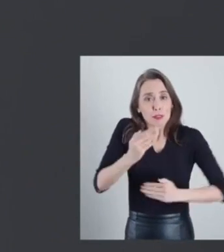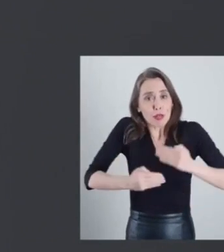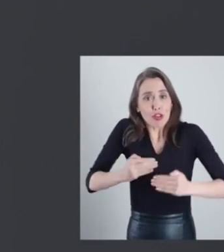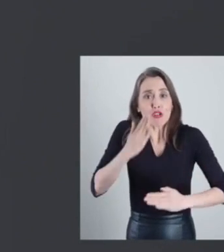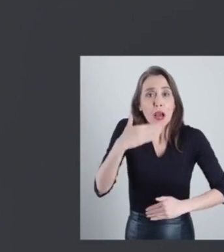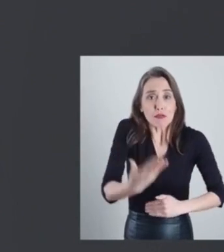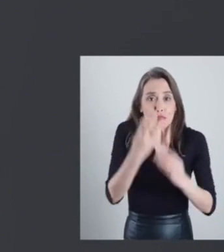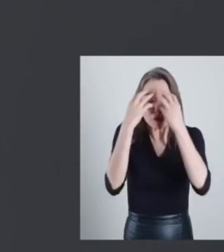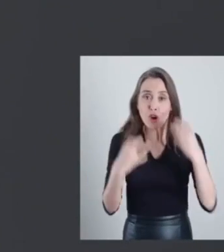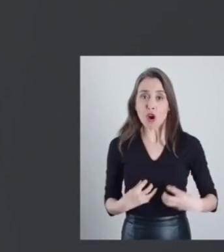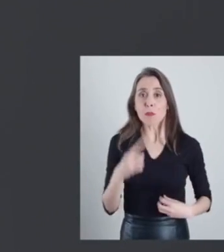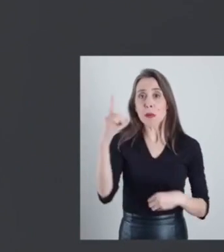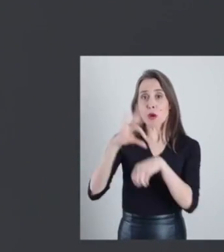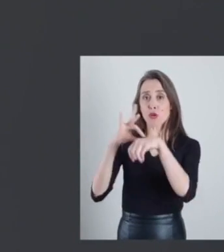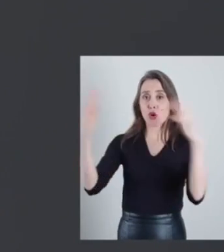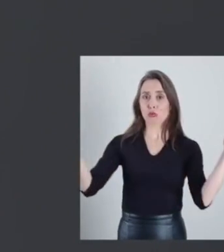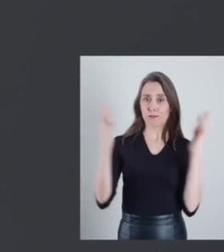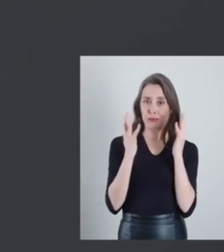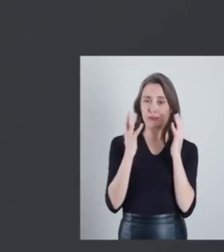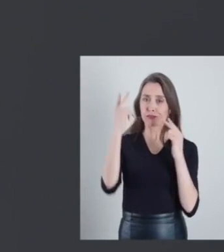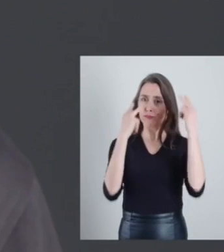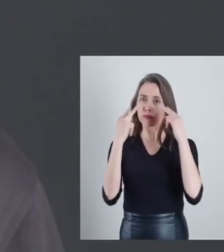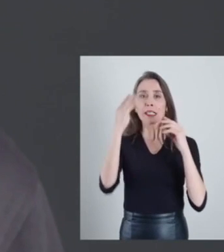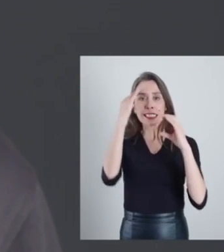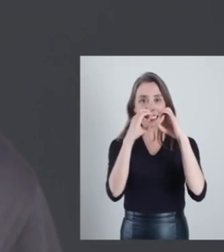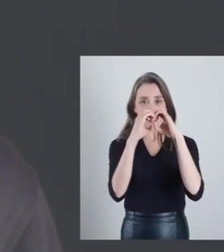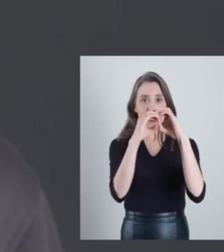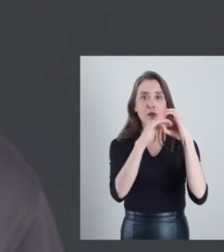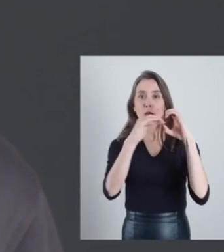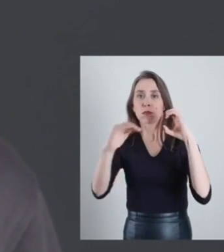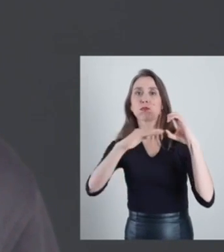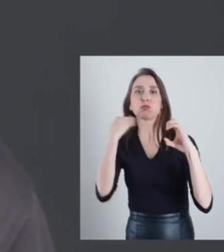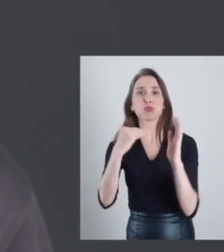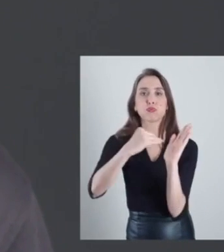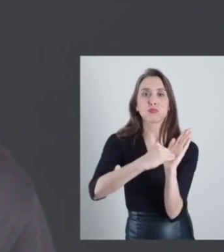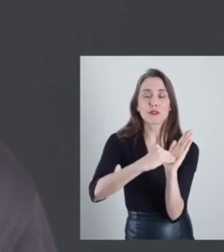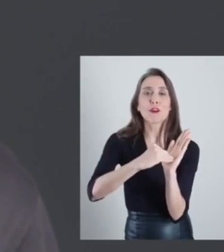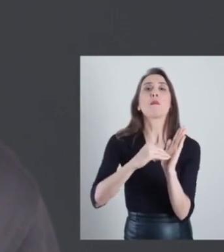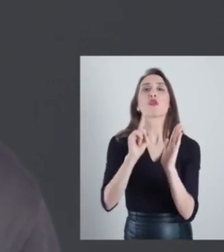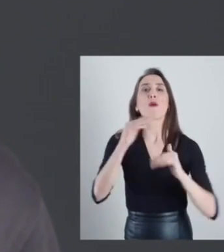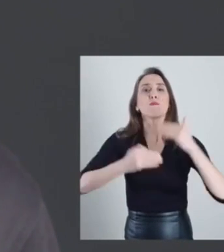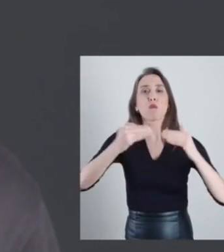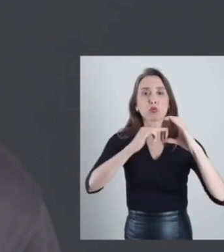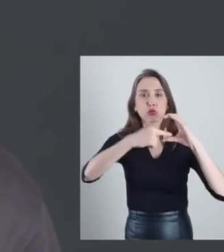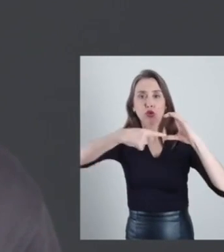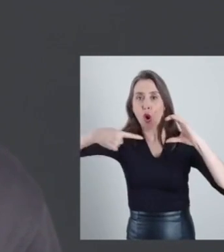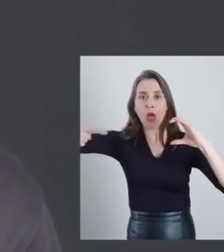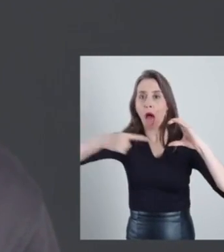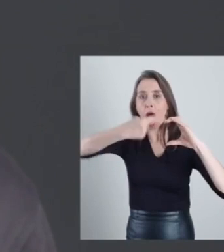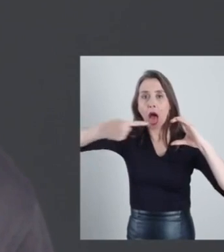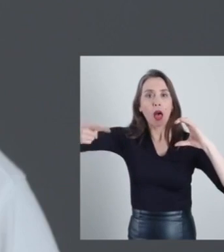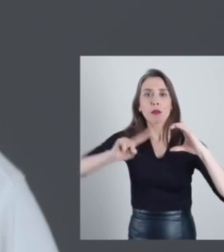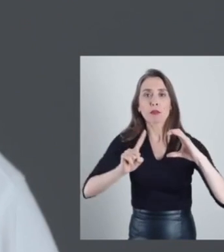donación comienza con la constatación de la muerte cerebral por un equipo médico. Se declara con muerte cerebral a una persona que ha perdido totalmente sus